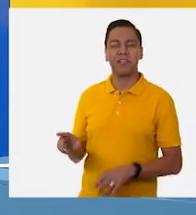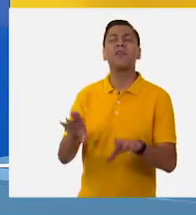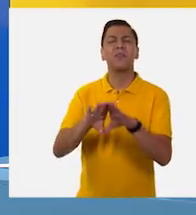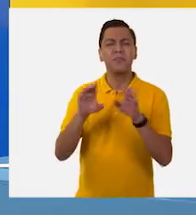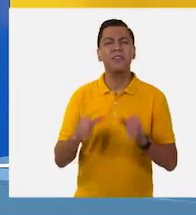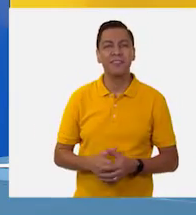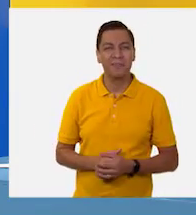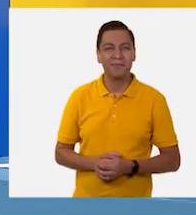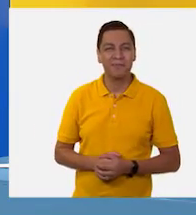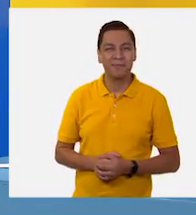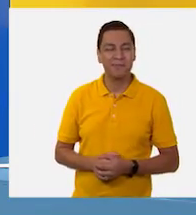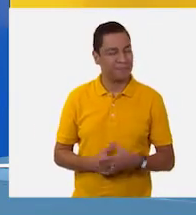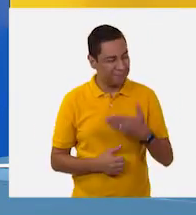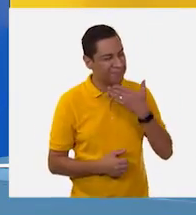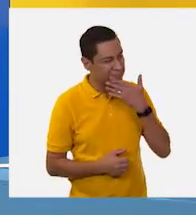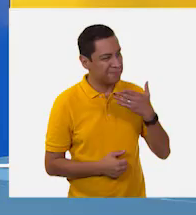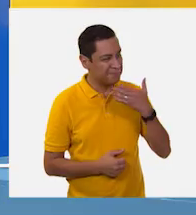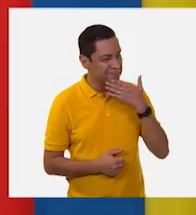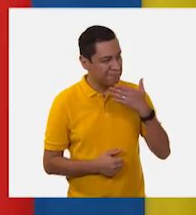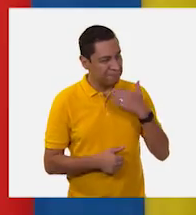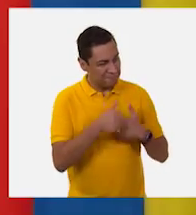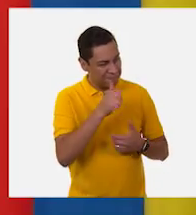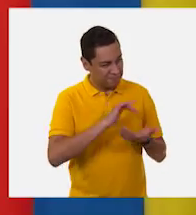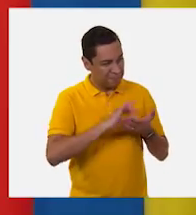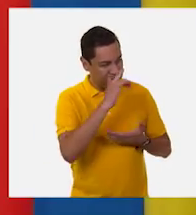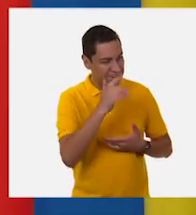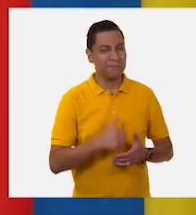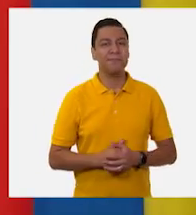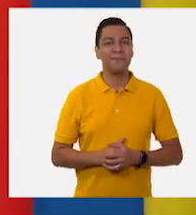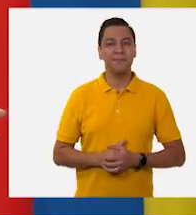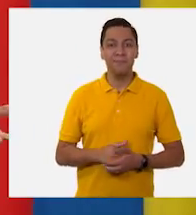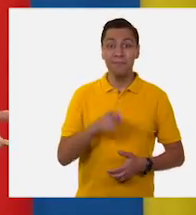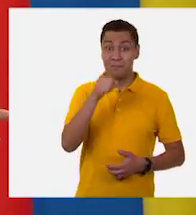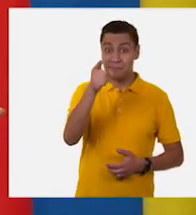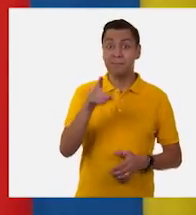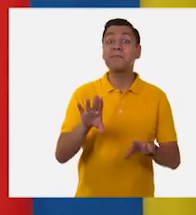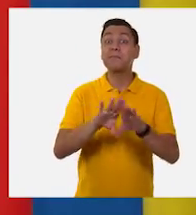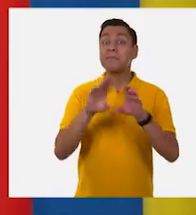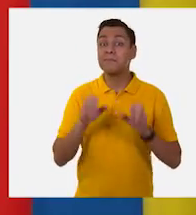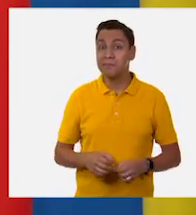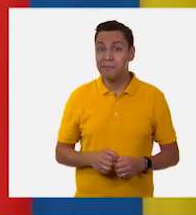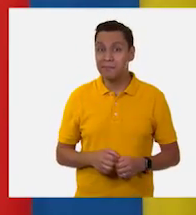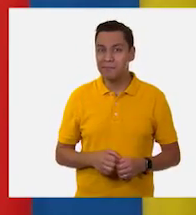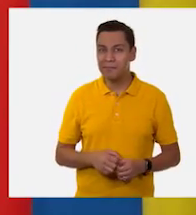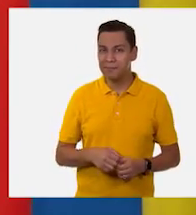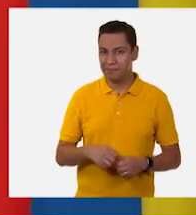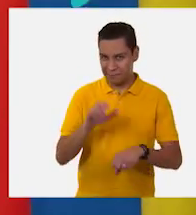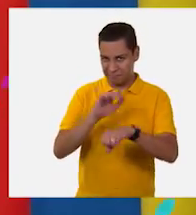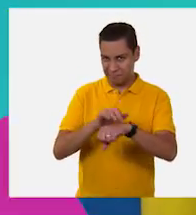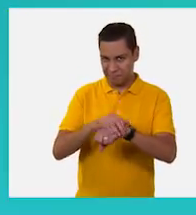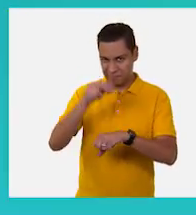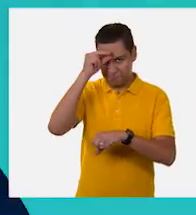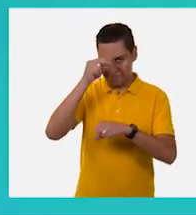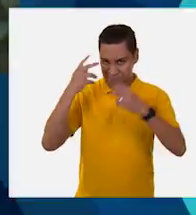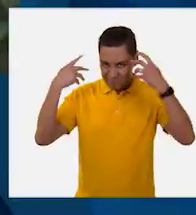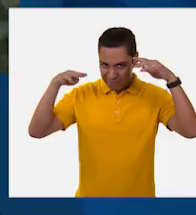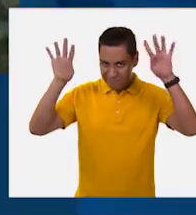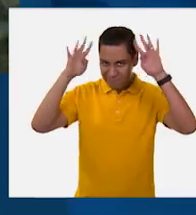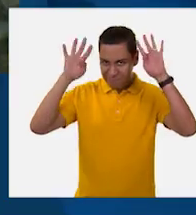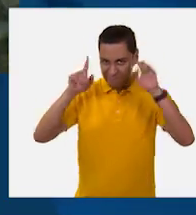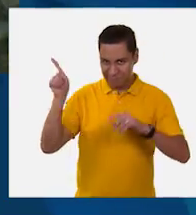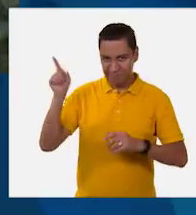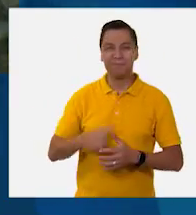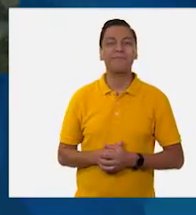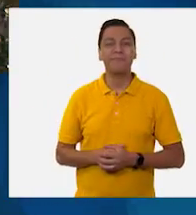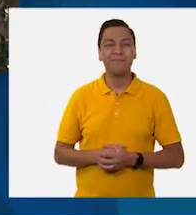Muchas gracias, Jenny. Muy bien, muy bien. Muchas gracias. ¿Ya están listos ahí en casa? Vamos con Ajo Listo y comenzamos.